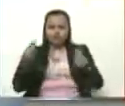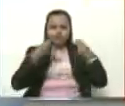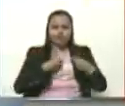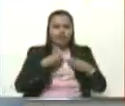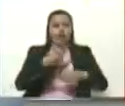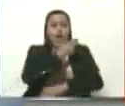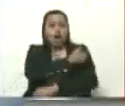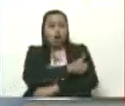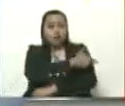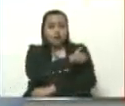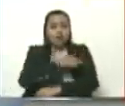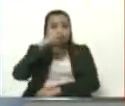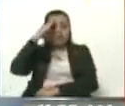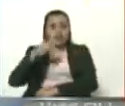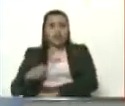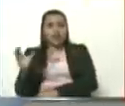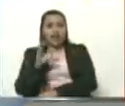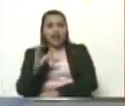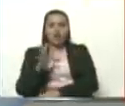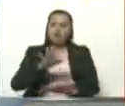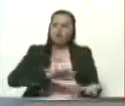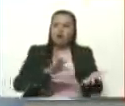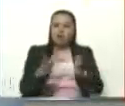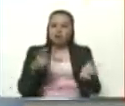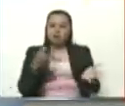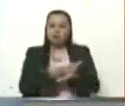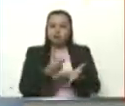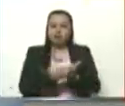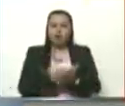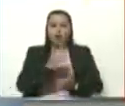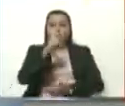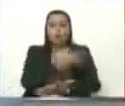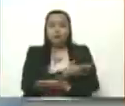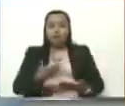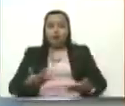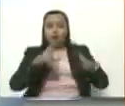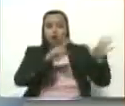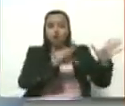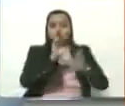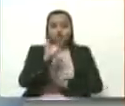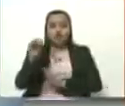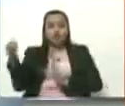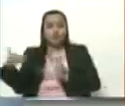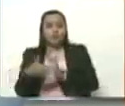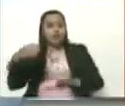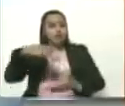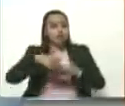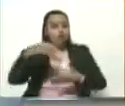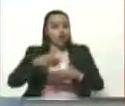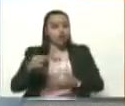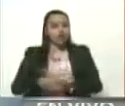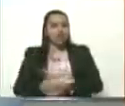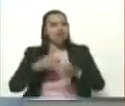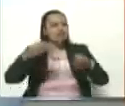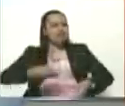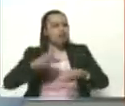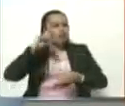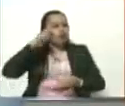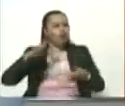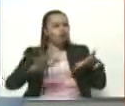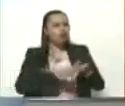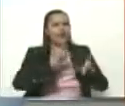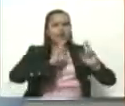hospitales militares de caracas por un valor superior a un millón 800 mil dólares bueno siempre recordaré esto el tema de la